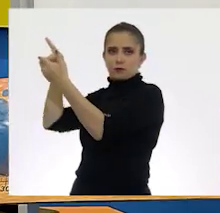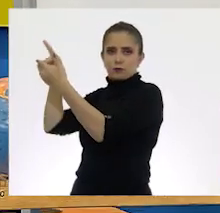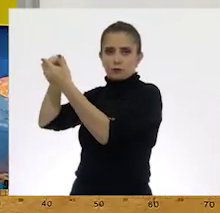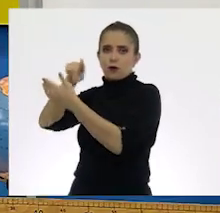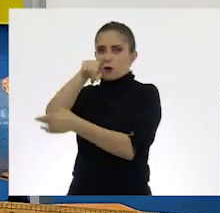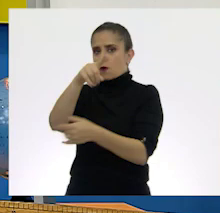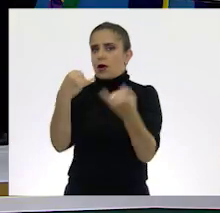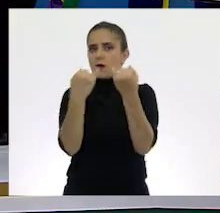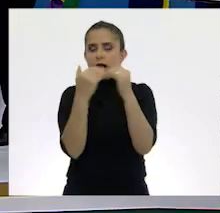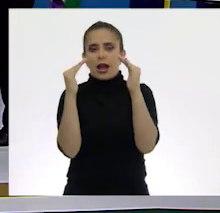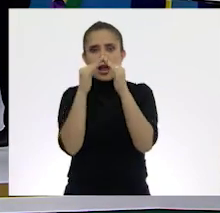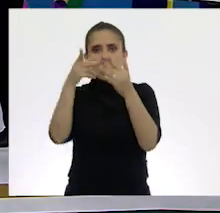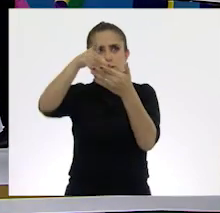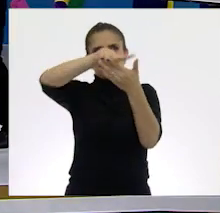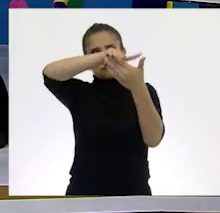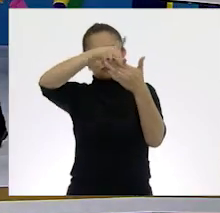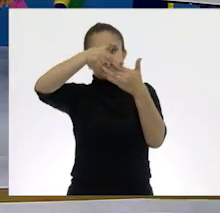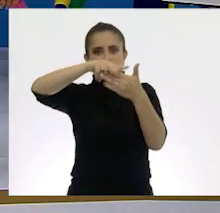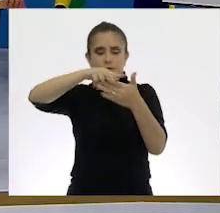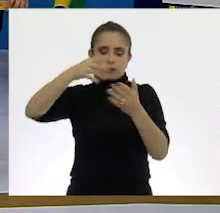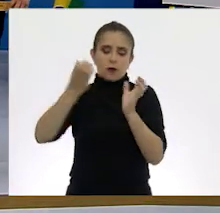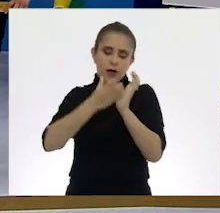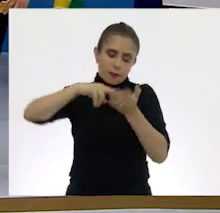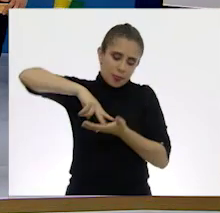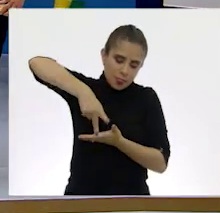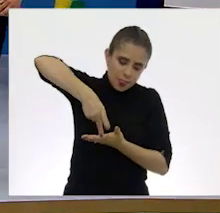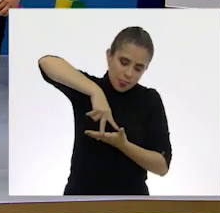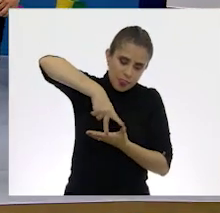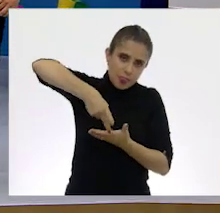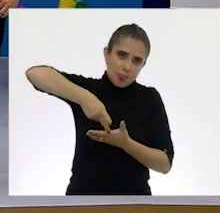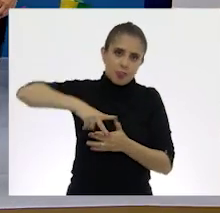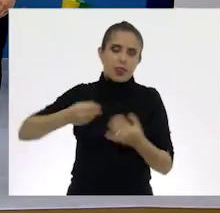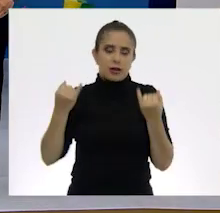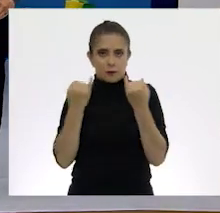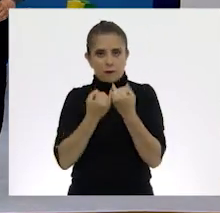así para que lo puedan ver en casa, esto lo voy a quitar tantito.